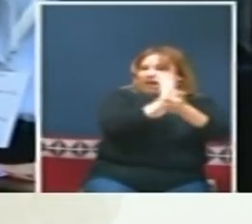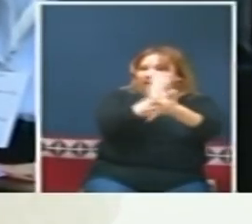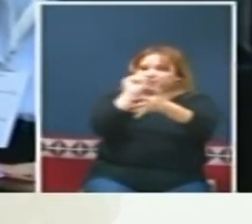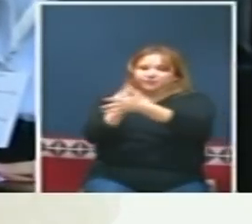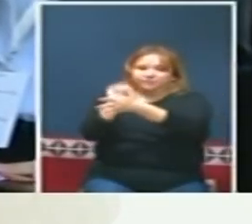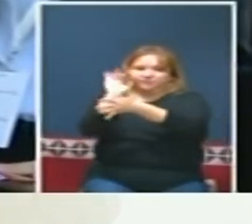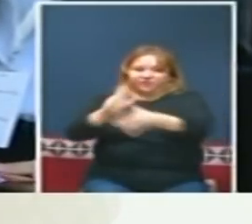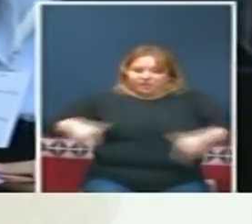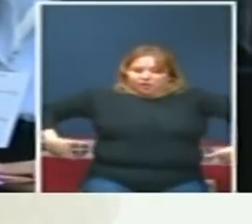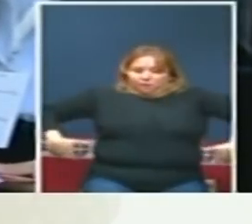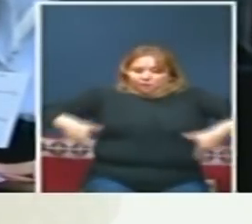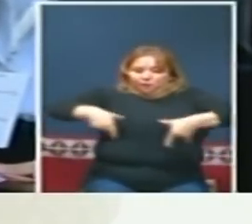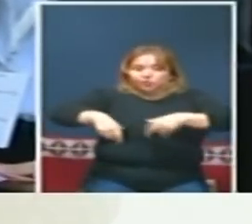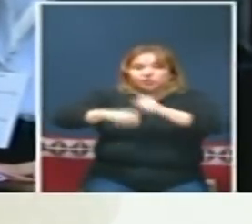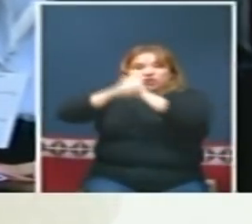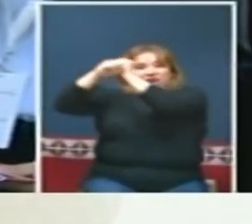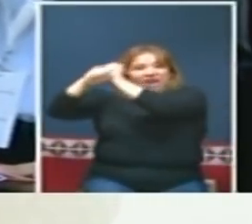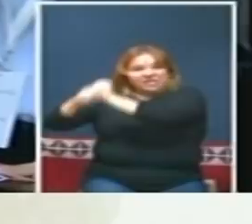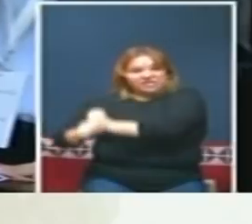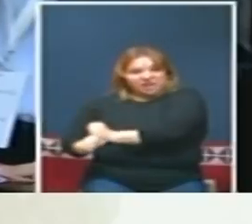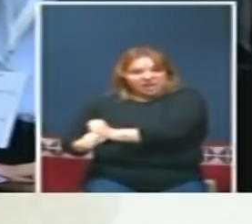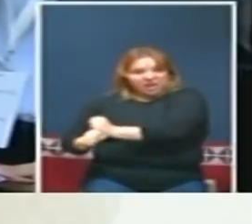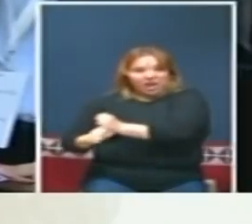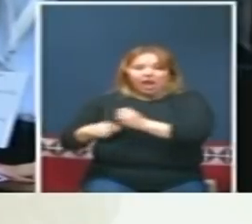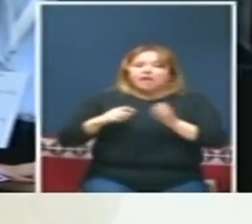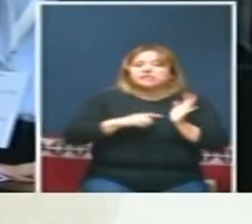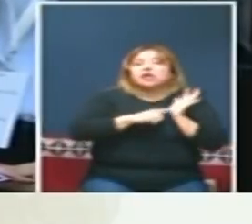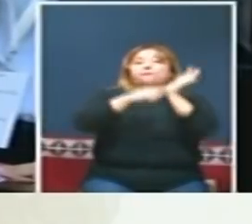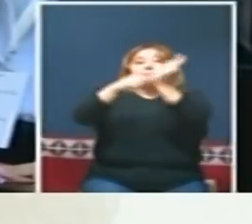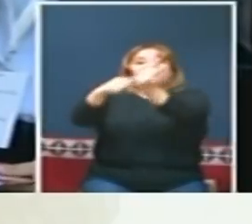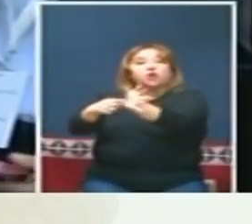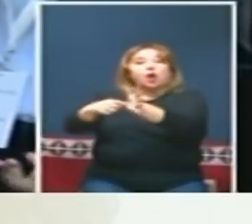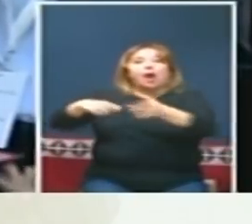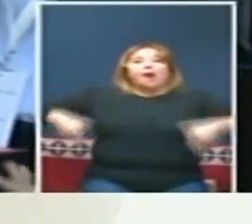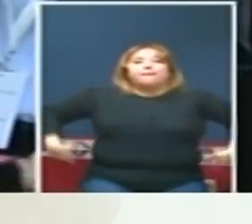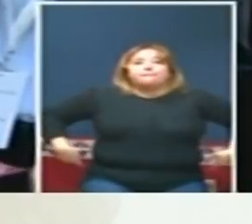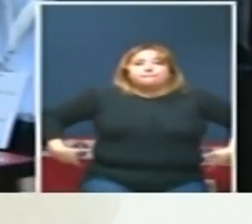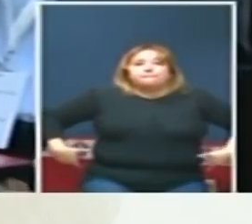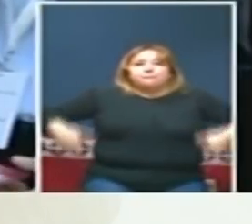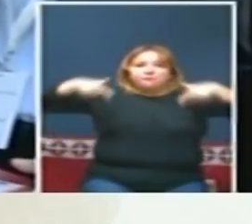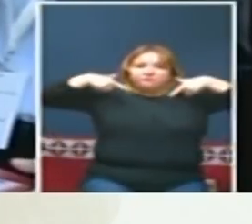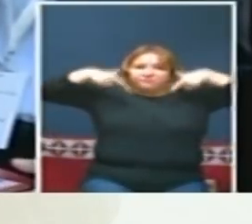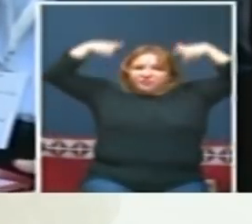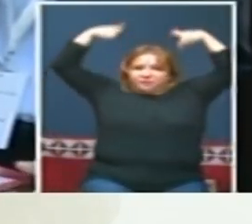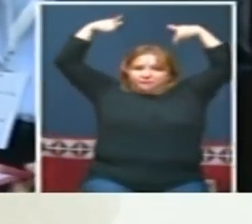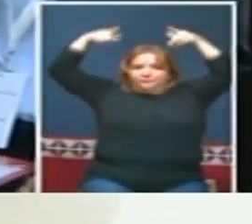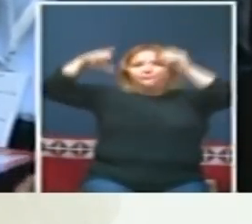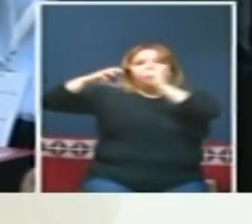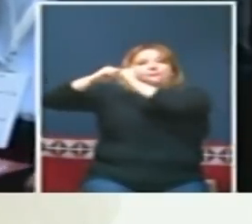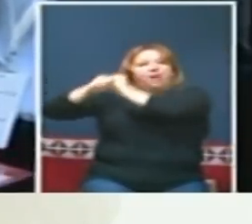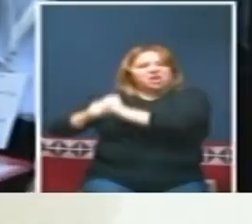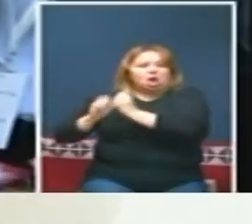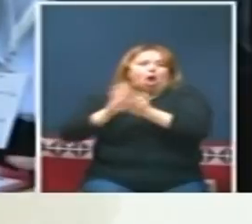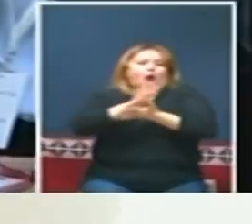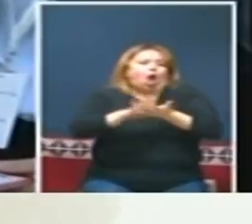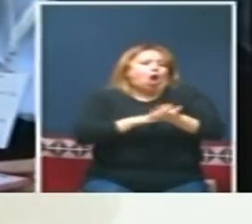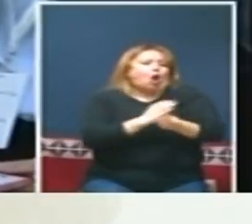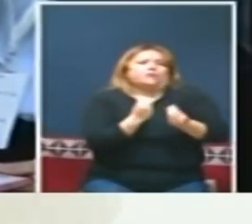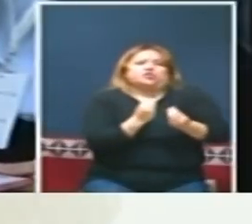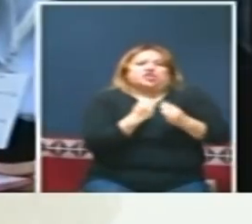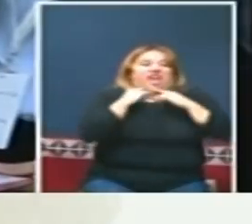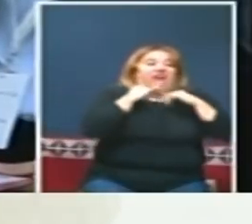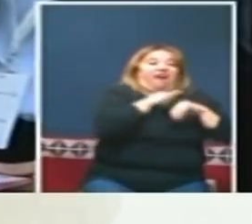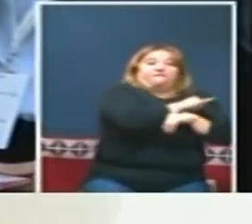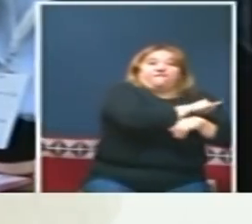Monseñor Angelelli que envió en su momento al Papa Pablo VI, informando cuál era la situación, las distintas amenazas que